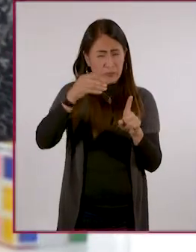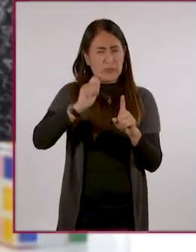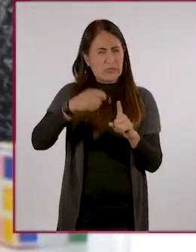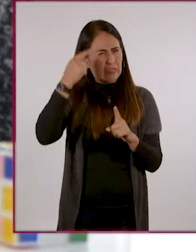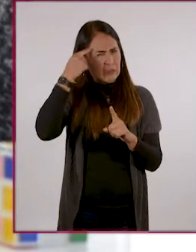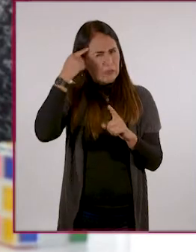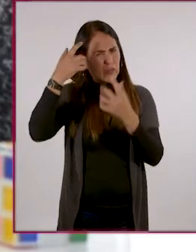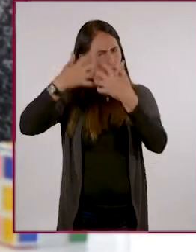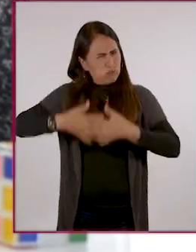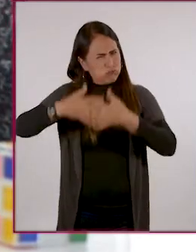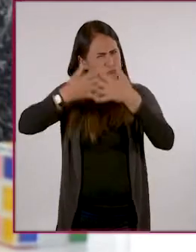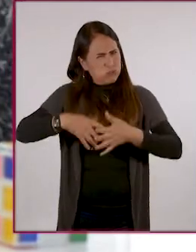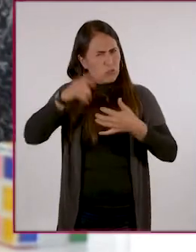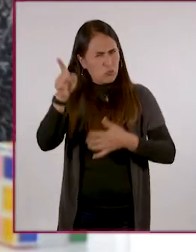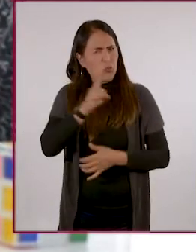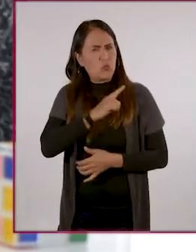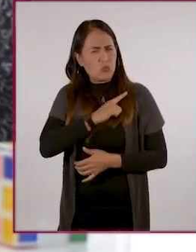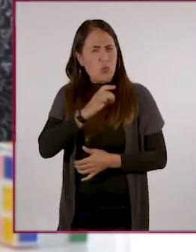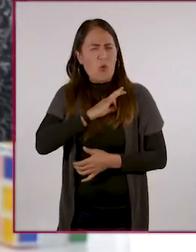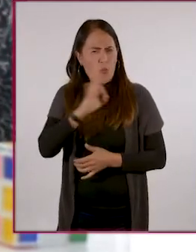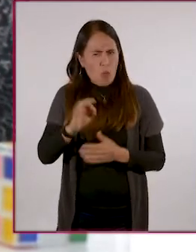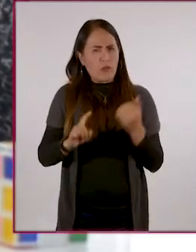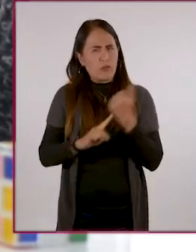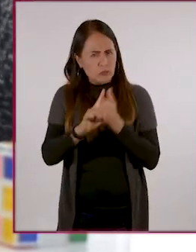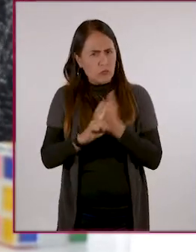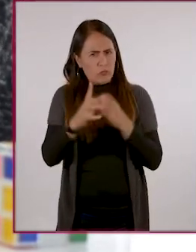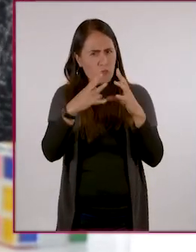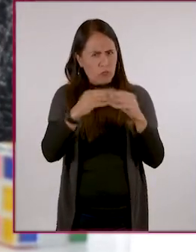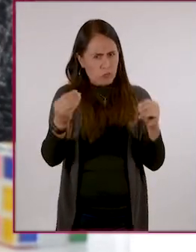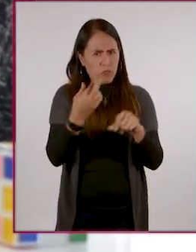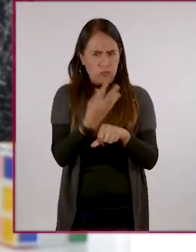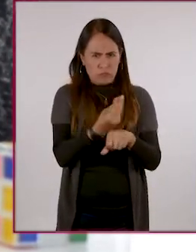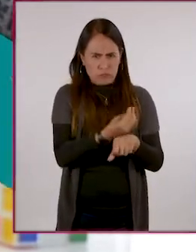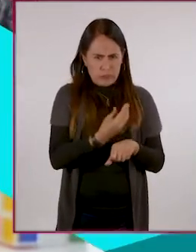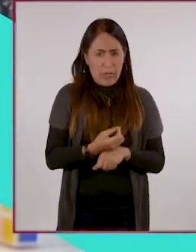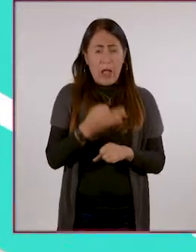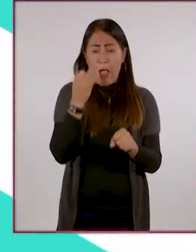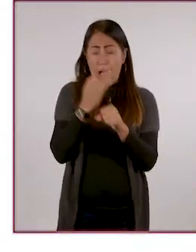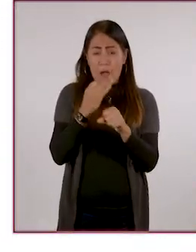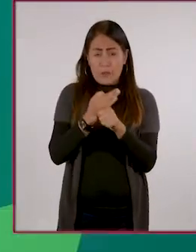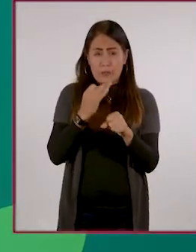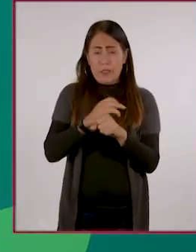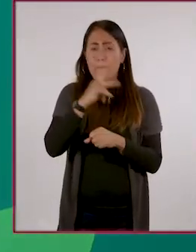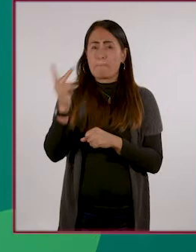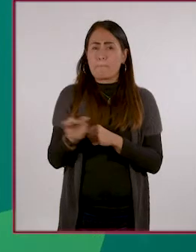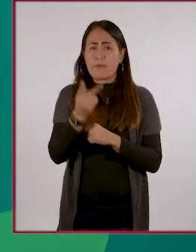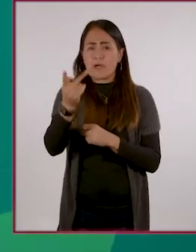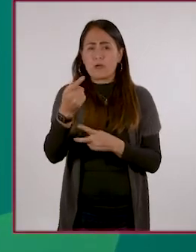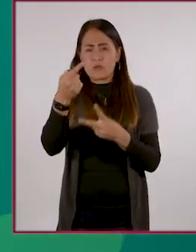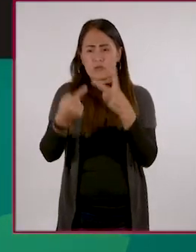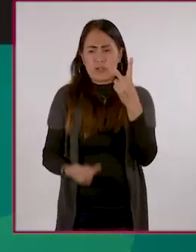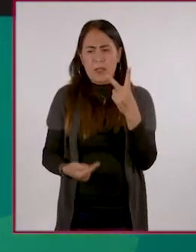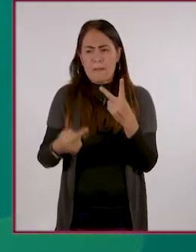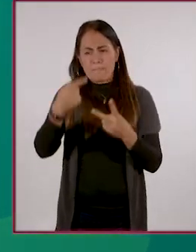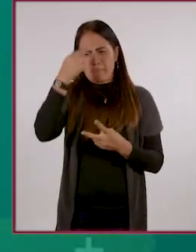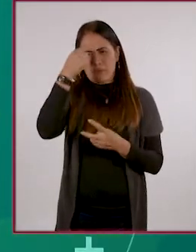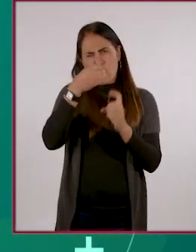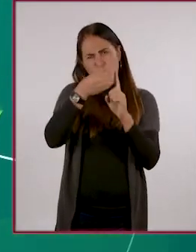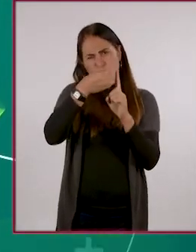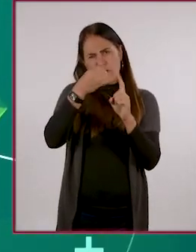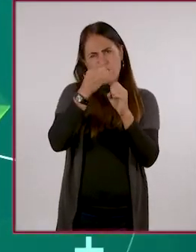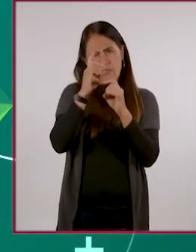potencial está en tu capacidad para analizar y solucionar problemas. Lo que importa en estos momentos es responder